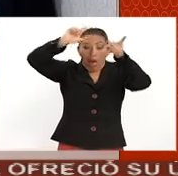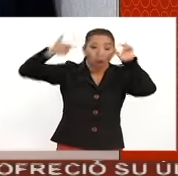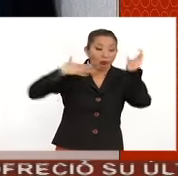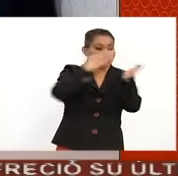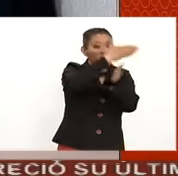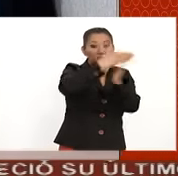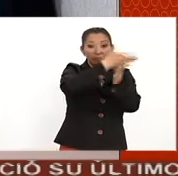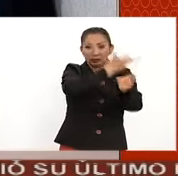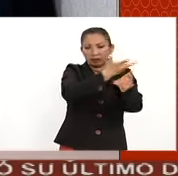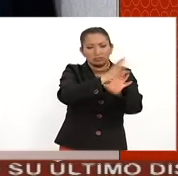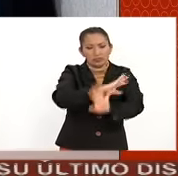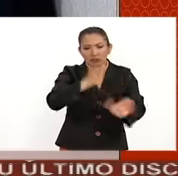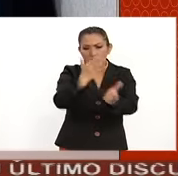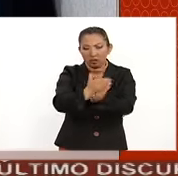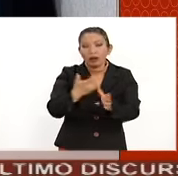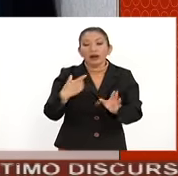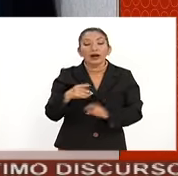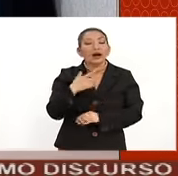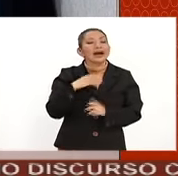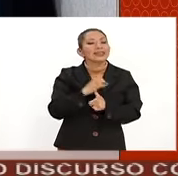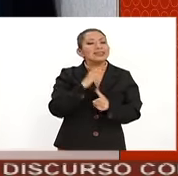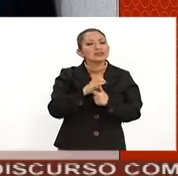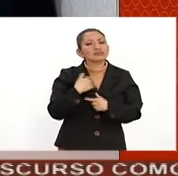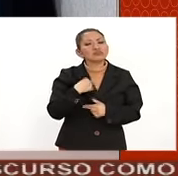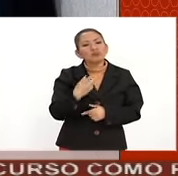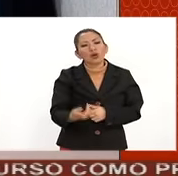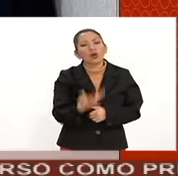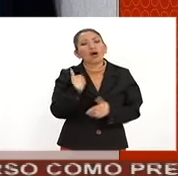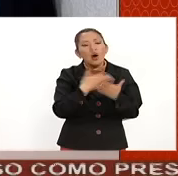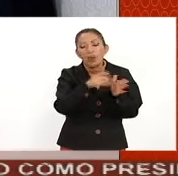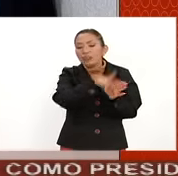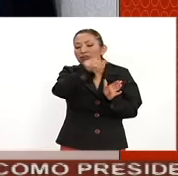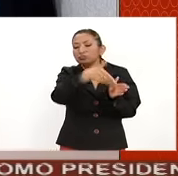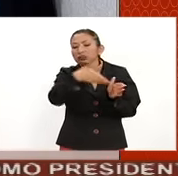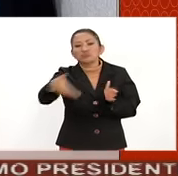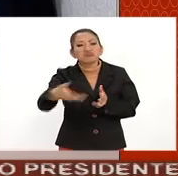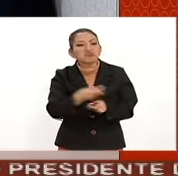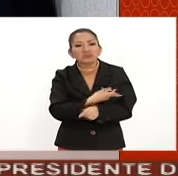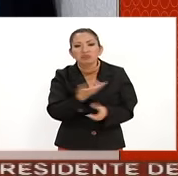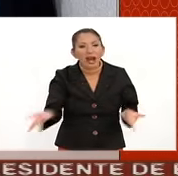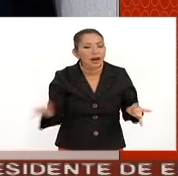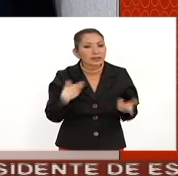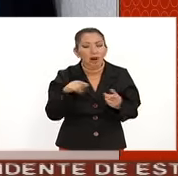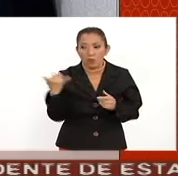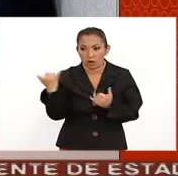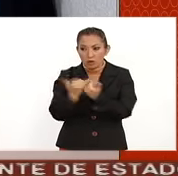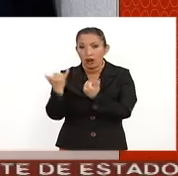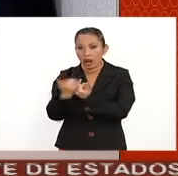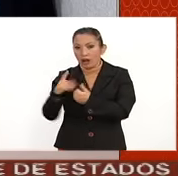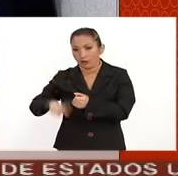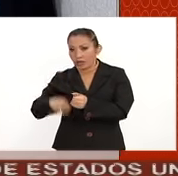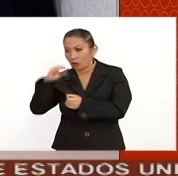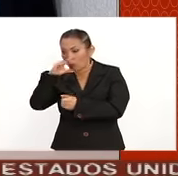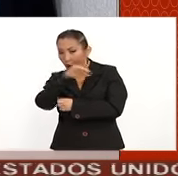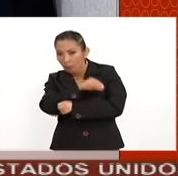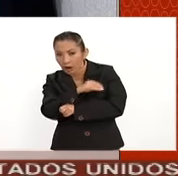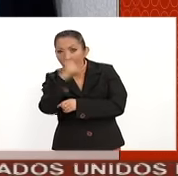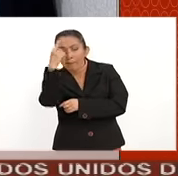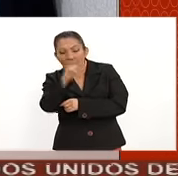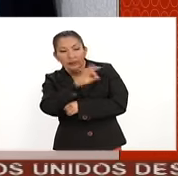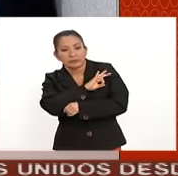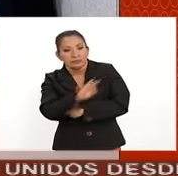relaciones bilaterales entre estos dos países. Ahora bien, ¿qué seguiría? También tendría que haber una reciprocidad por parte del gobierno cubano para